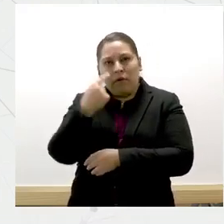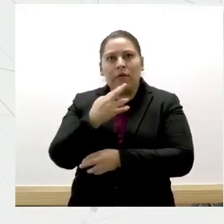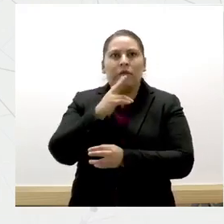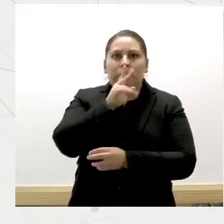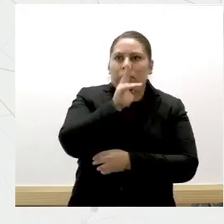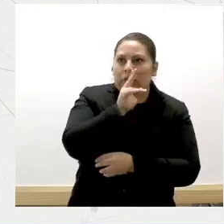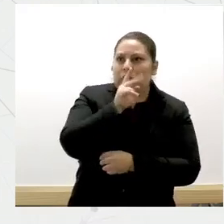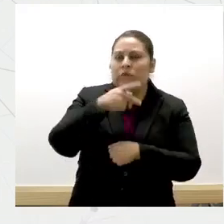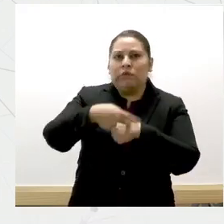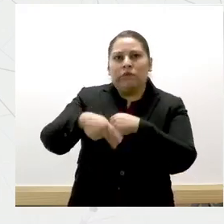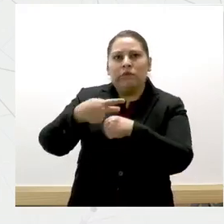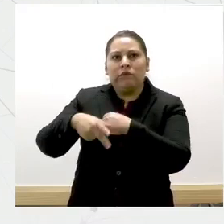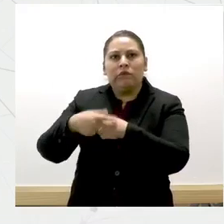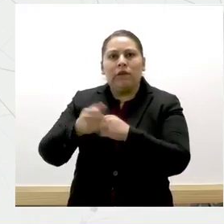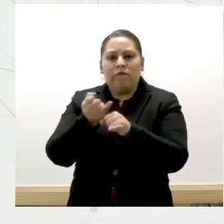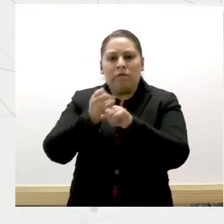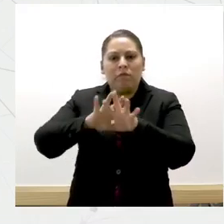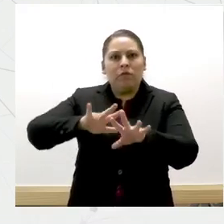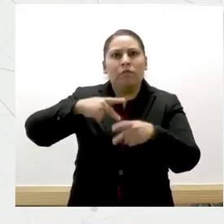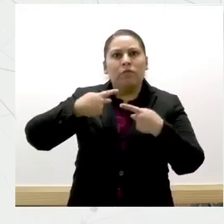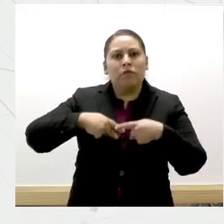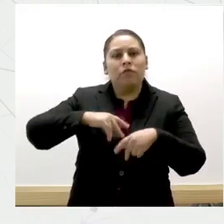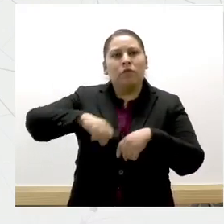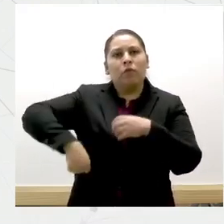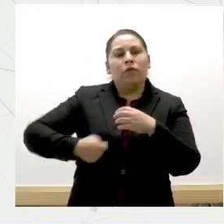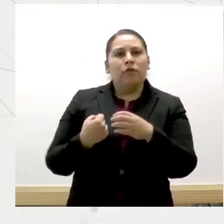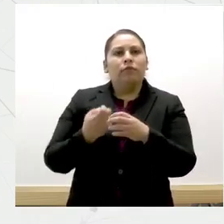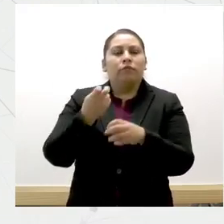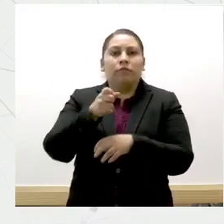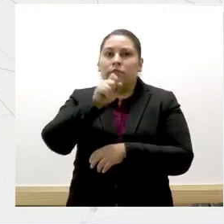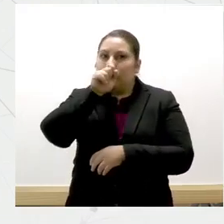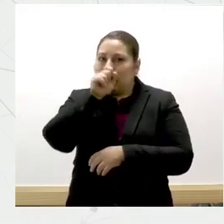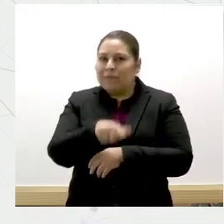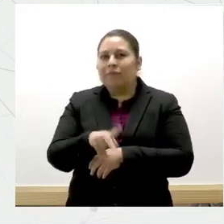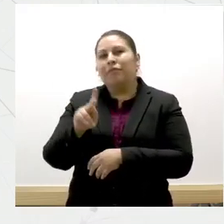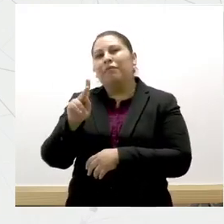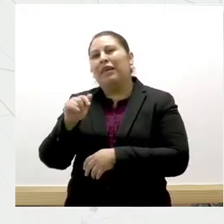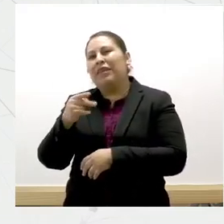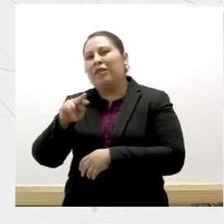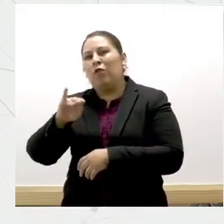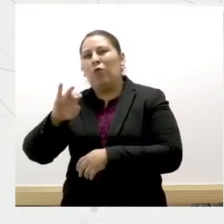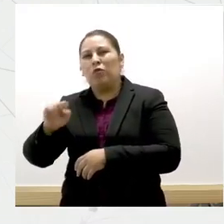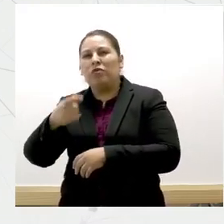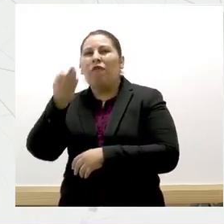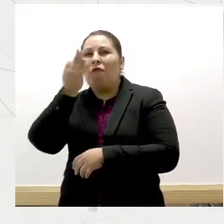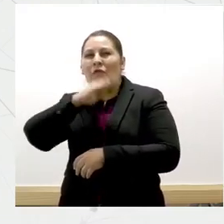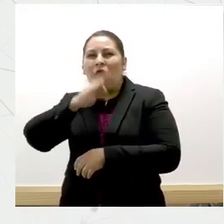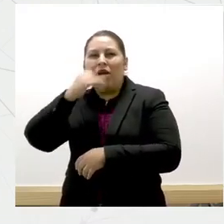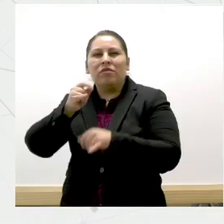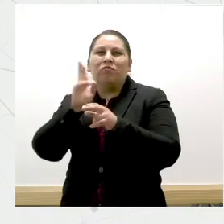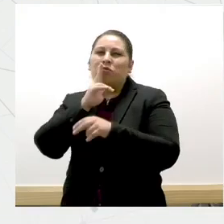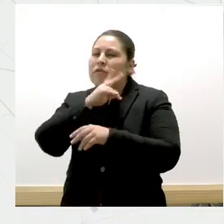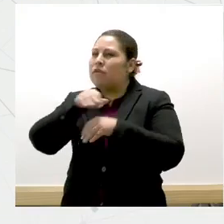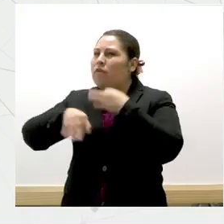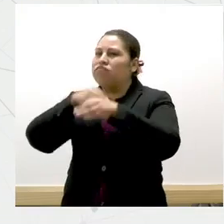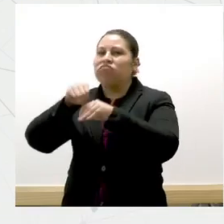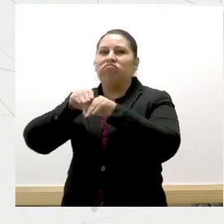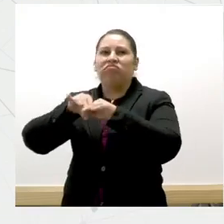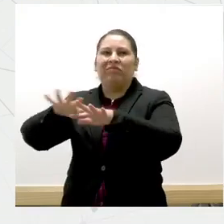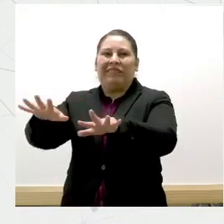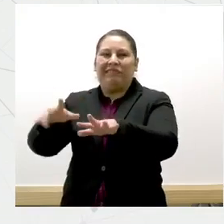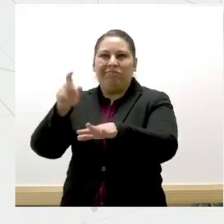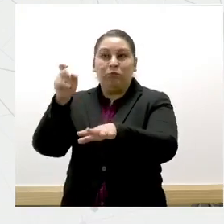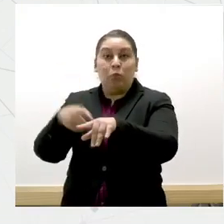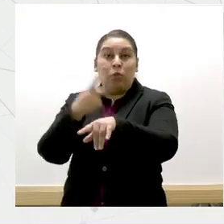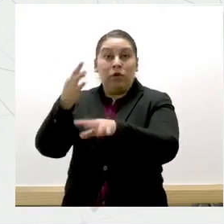seguridad en un momento, no nos olvidemos, de fake news, de desinformación masiva. Es muy importante que desde las